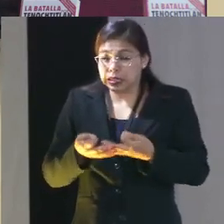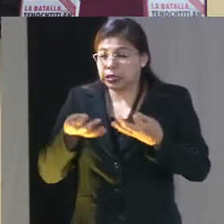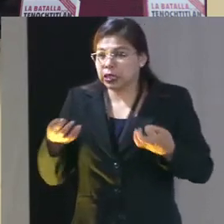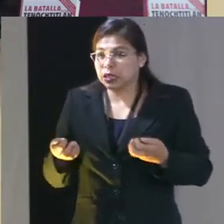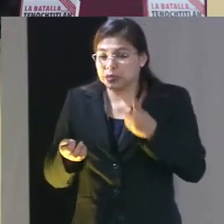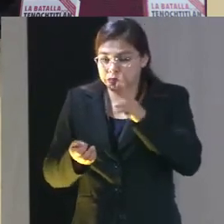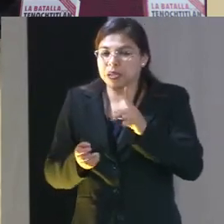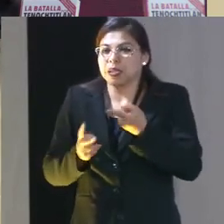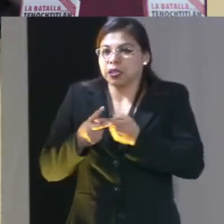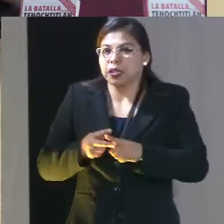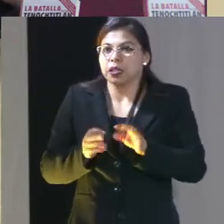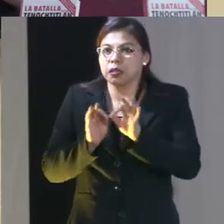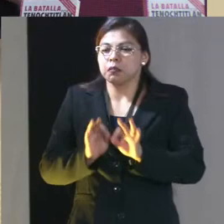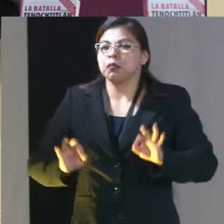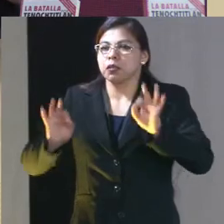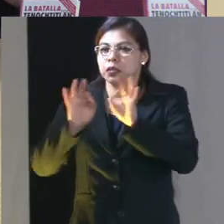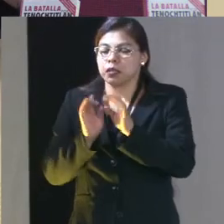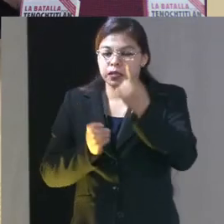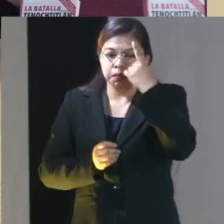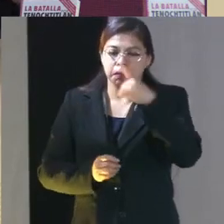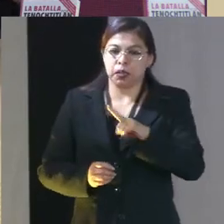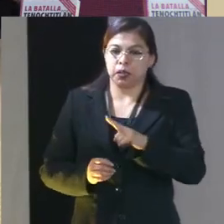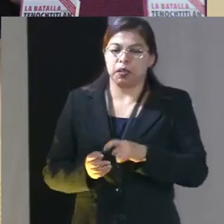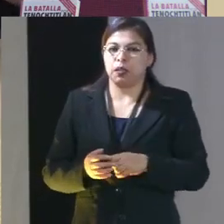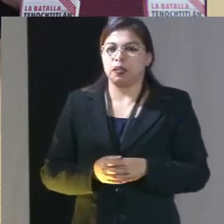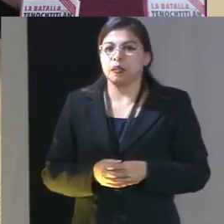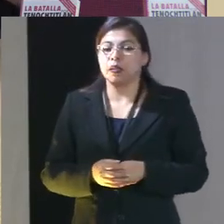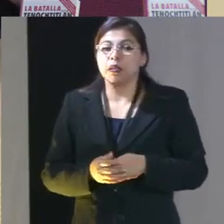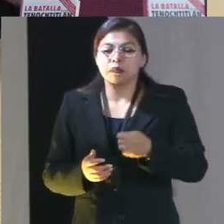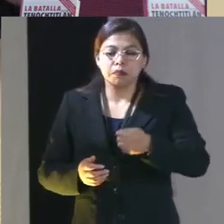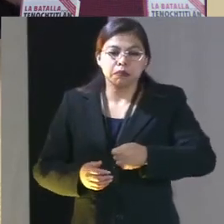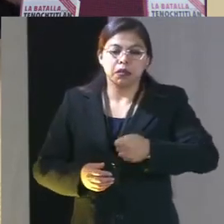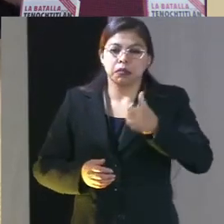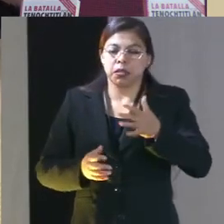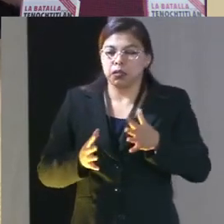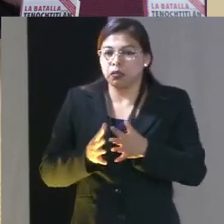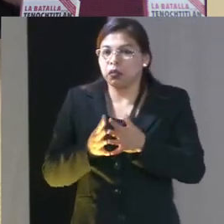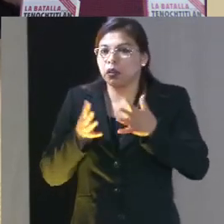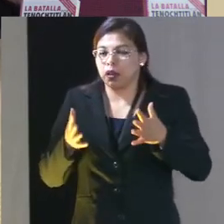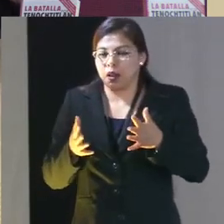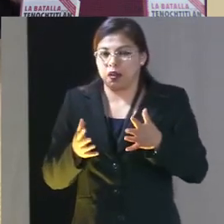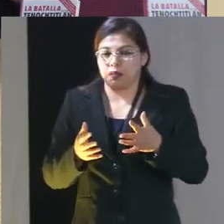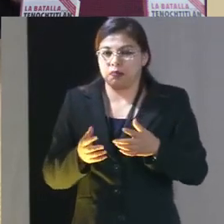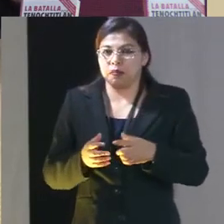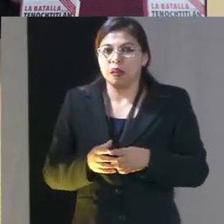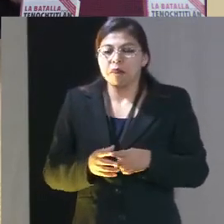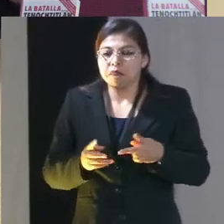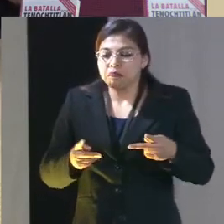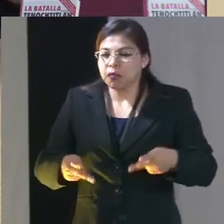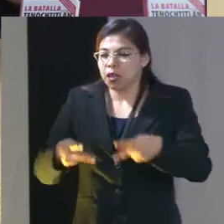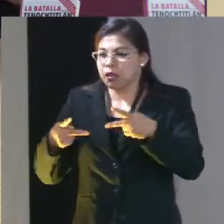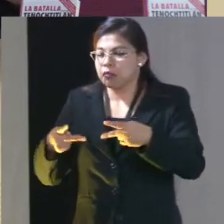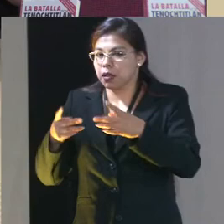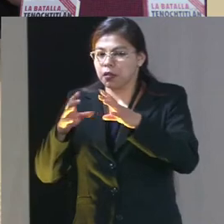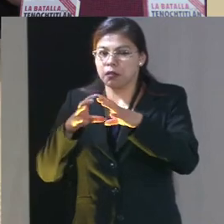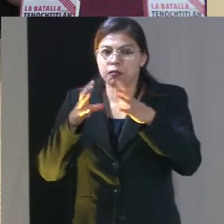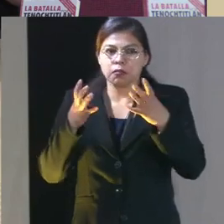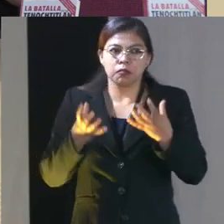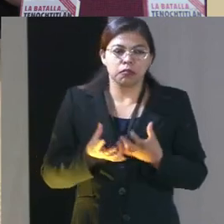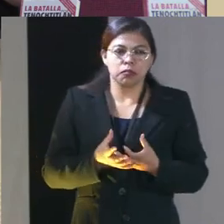a ser importantes para el primer gran comercio mundial, una de